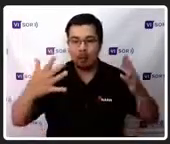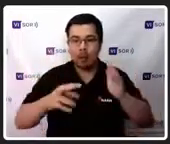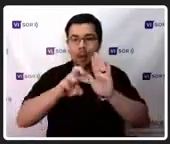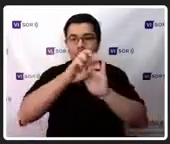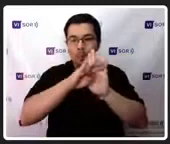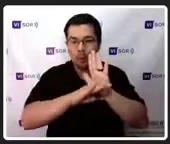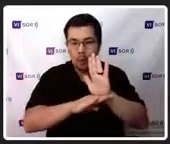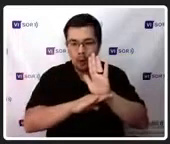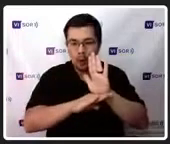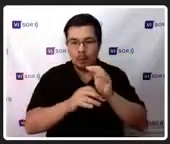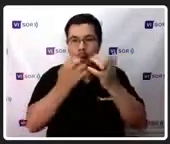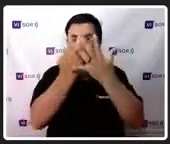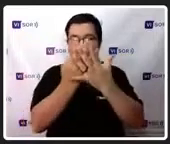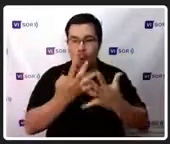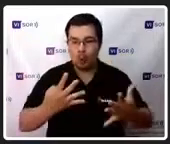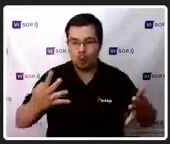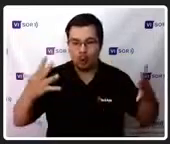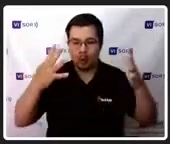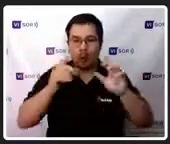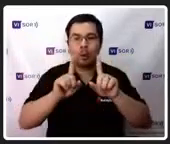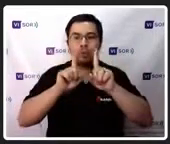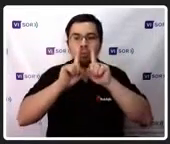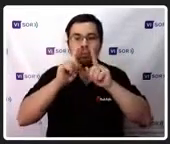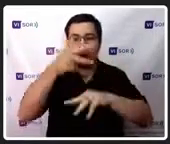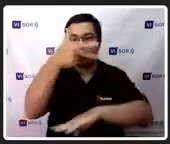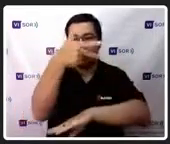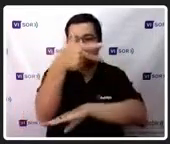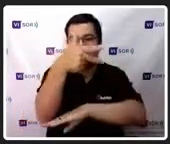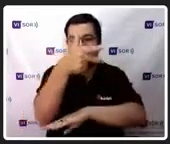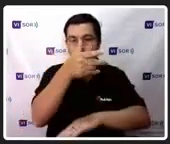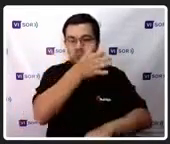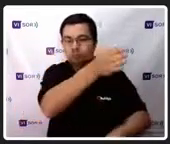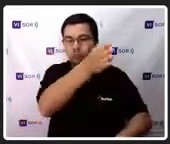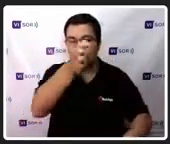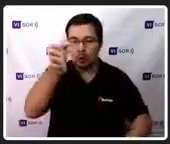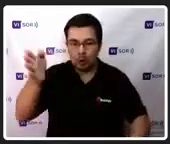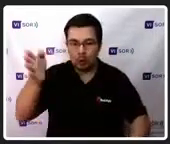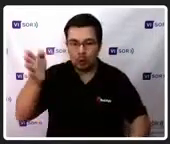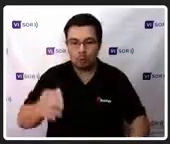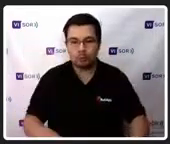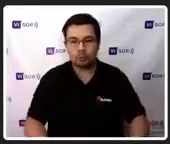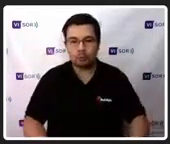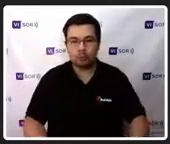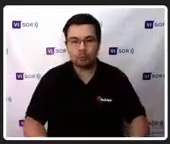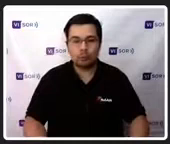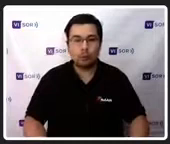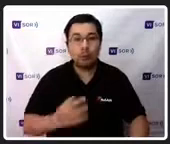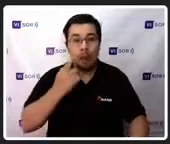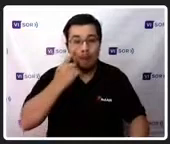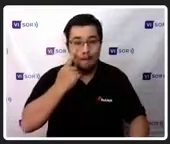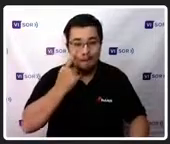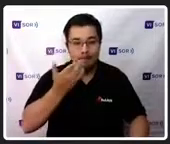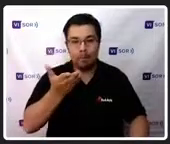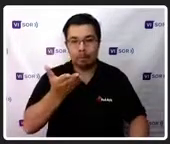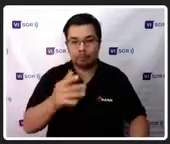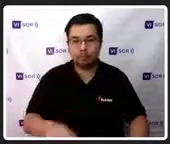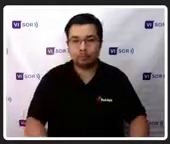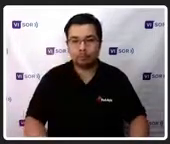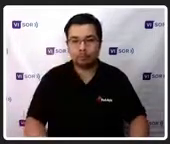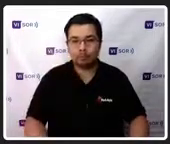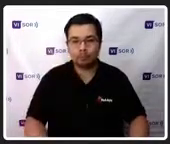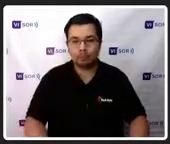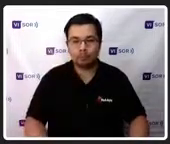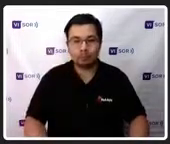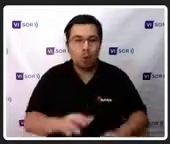¿ya? Y lo vamos a dividir, porque gráficamente, ¿no es cierto?, en la pantalla nos permite mostrar toda la malla, la vamos a dividir en todas las asignaturas